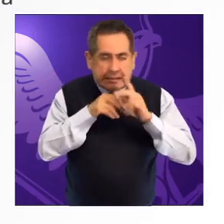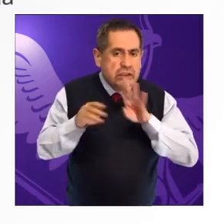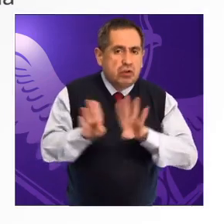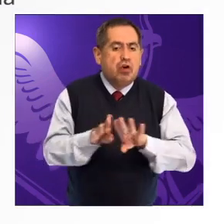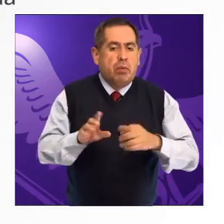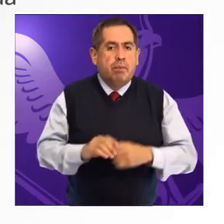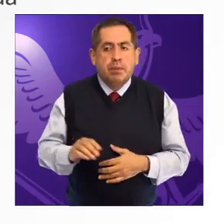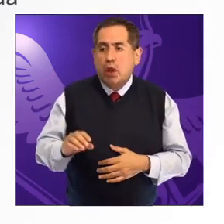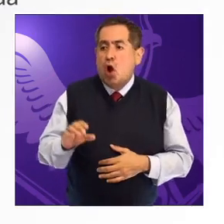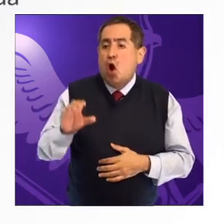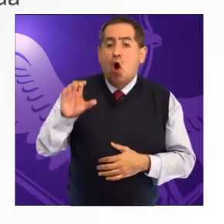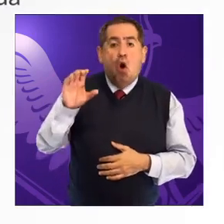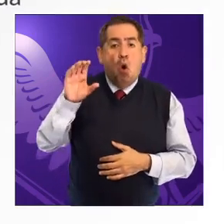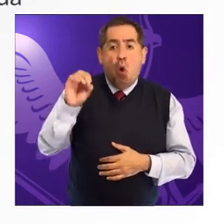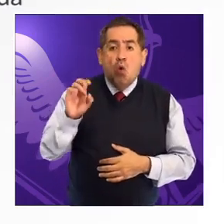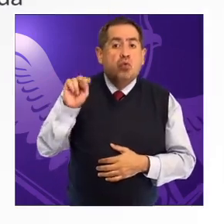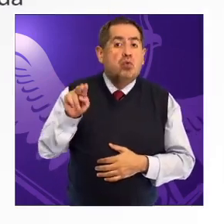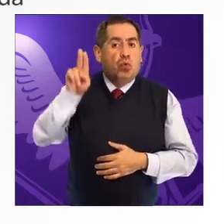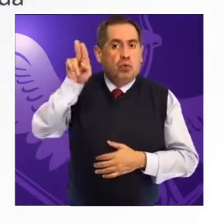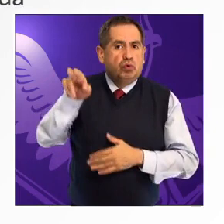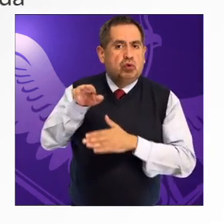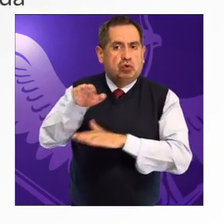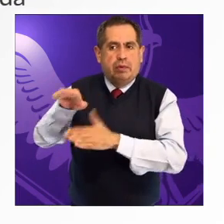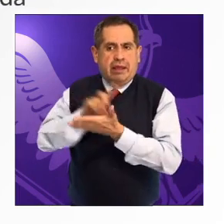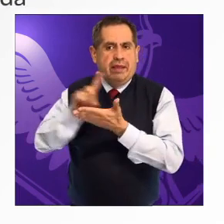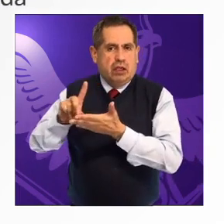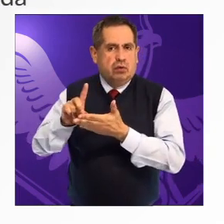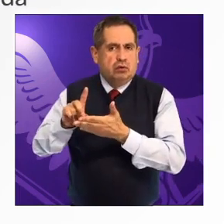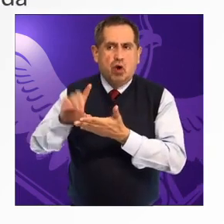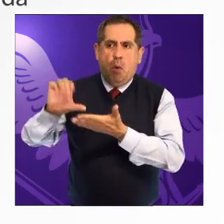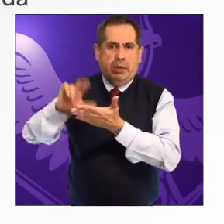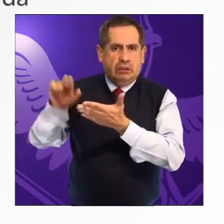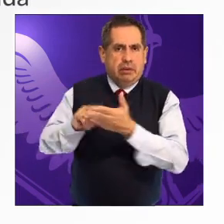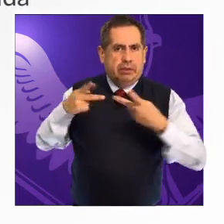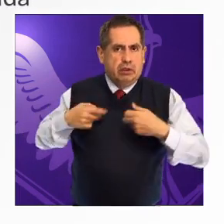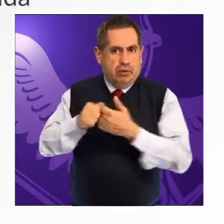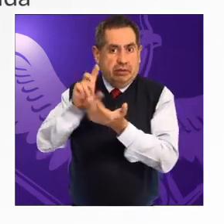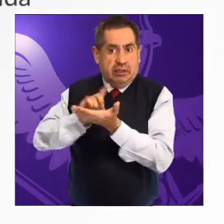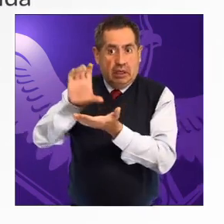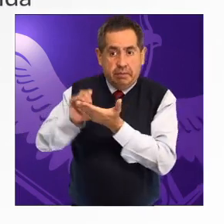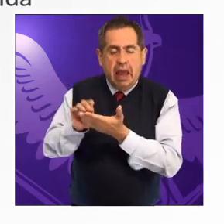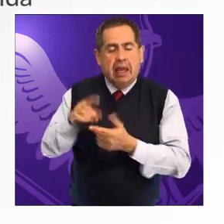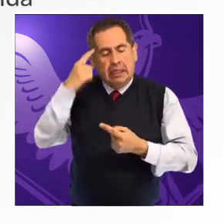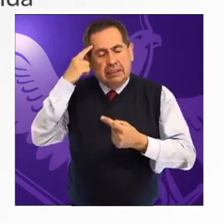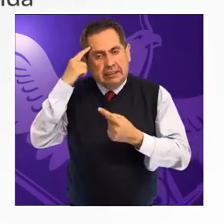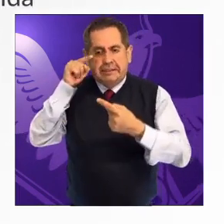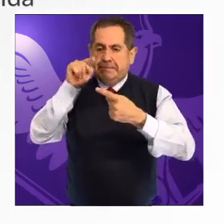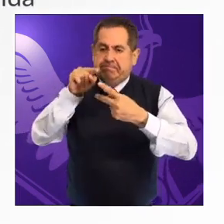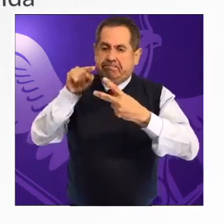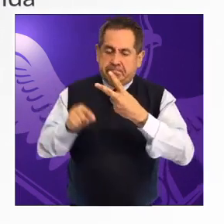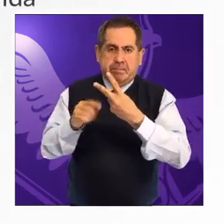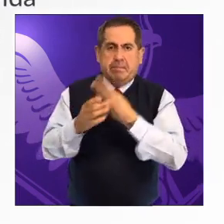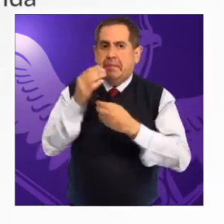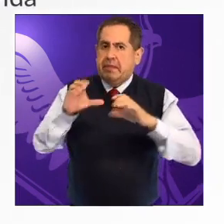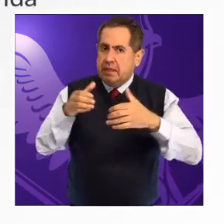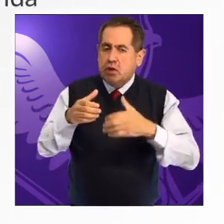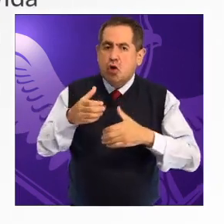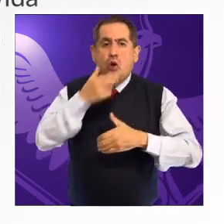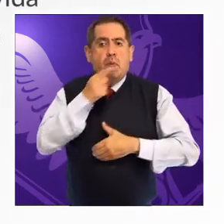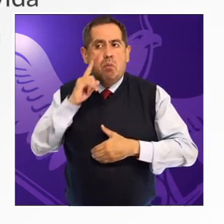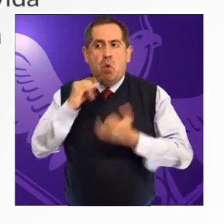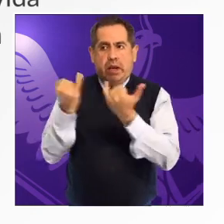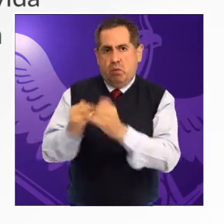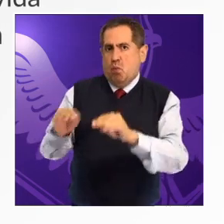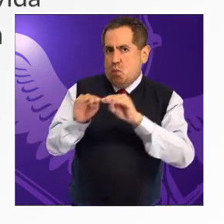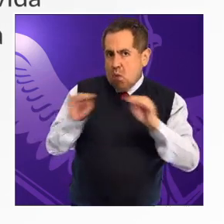la Convención de los Derechos de las Personas con Discapacidad también adoptó un doble enfoque para la promoción de la igualdad de género y